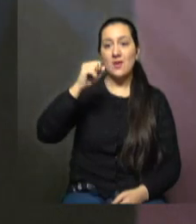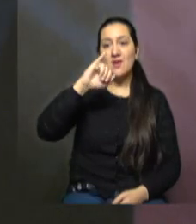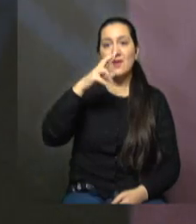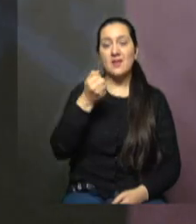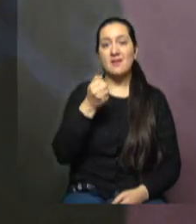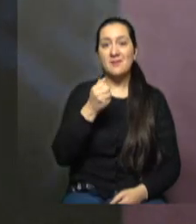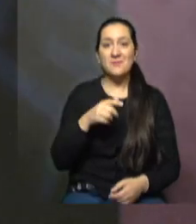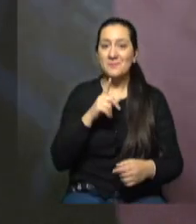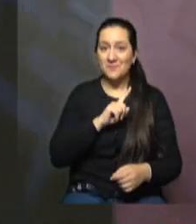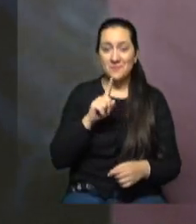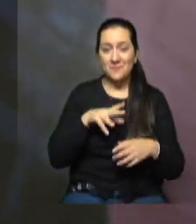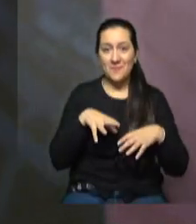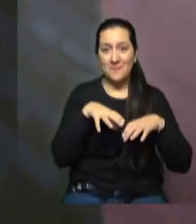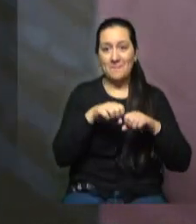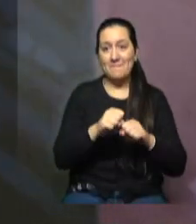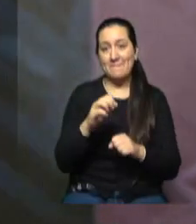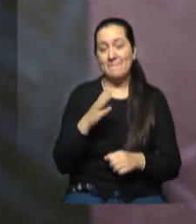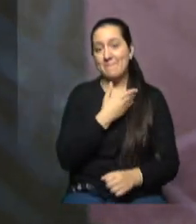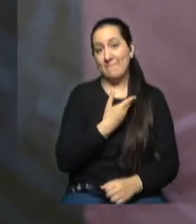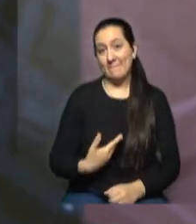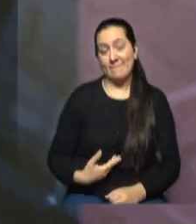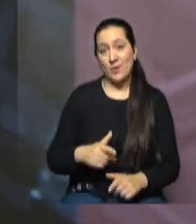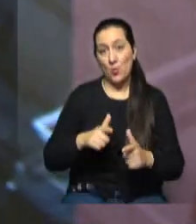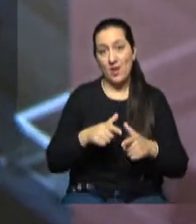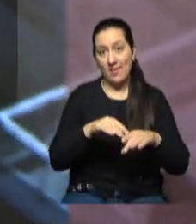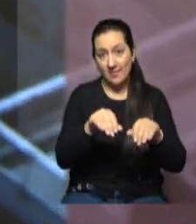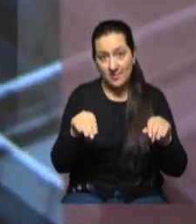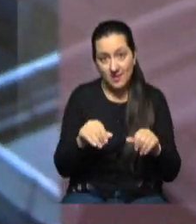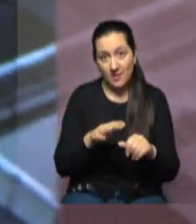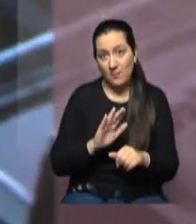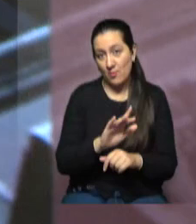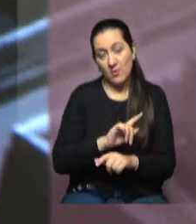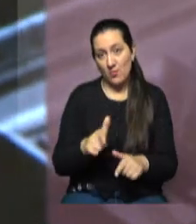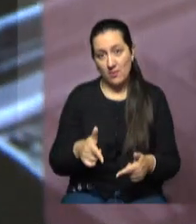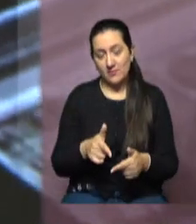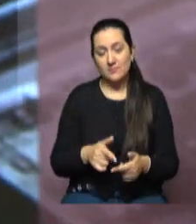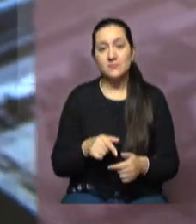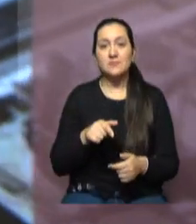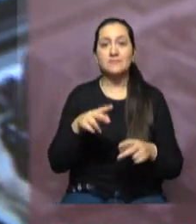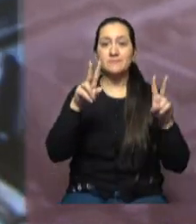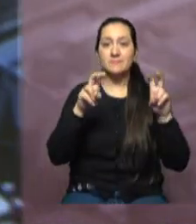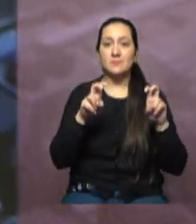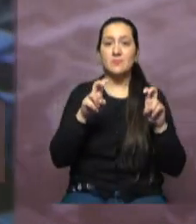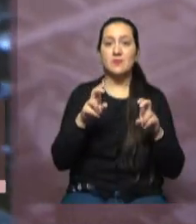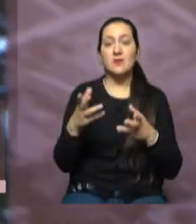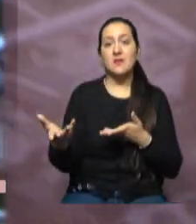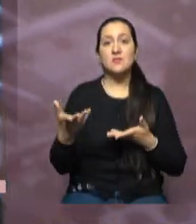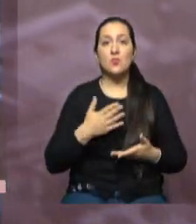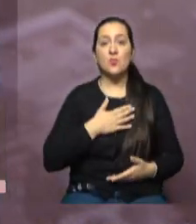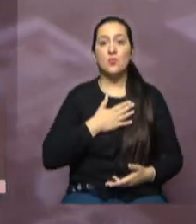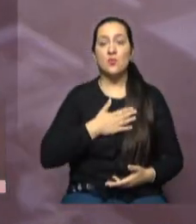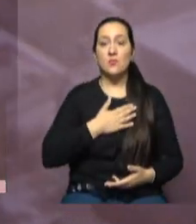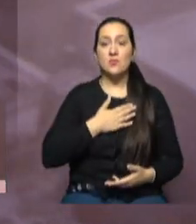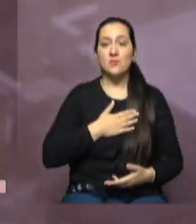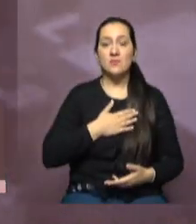colonos propietarios ese no tienen la tierra de de colonización para este tema estamos recibiendo con muchísimo gusto Andrés